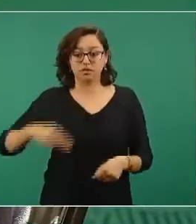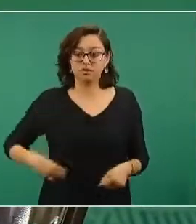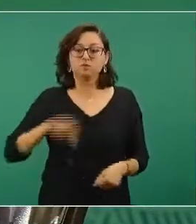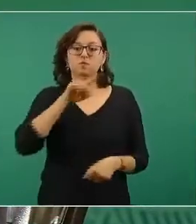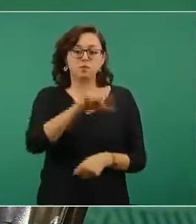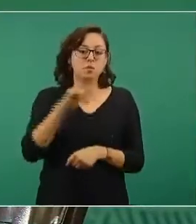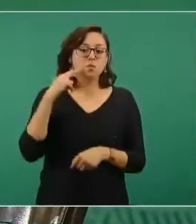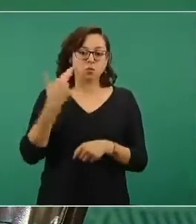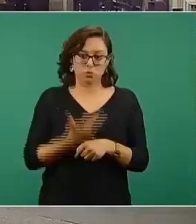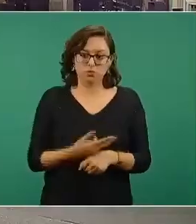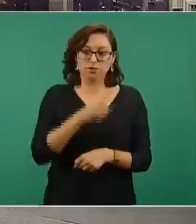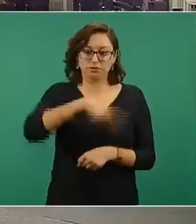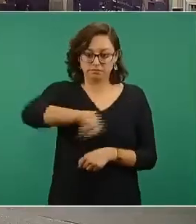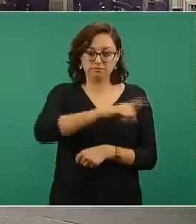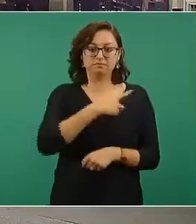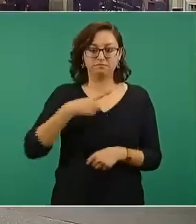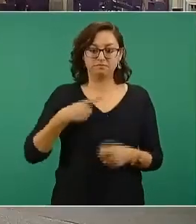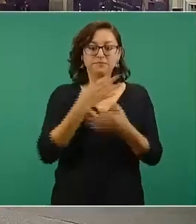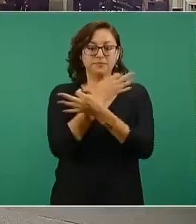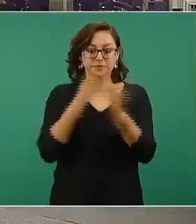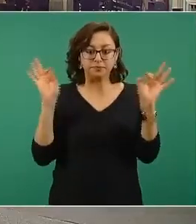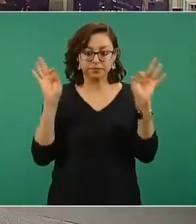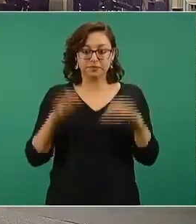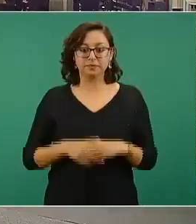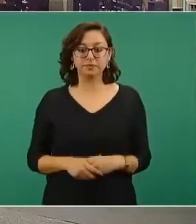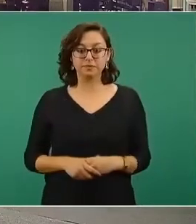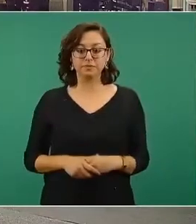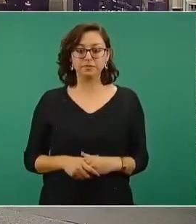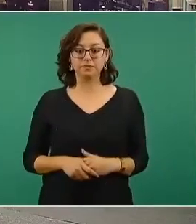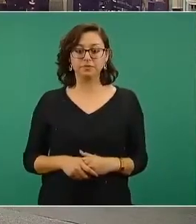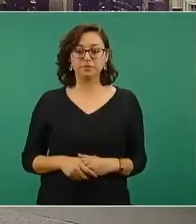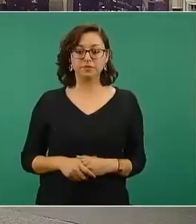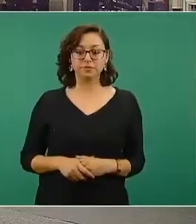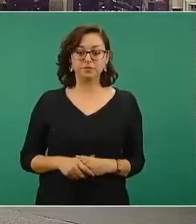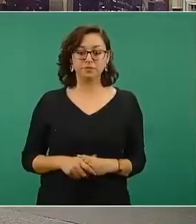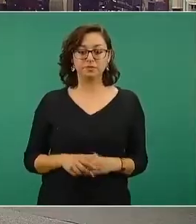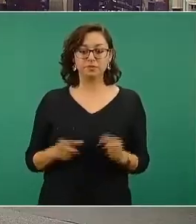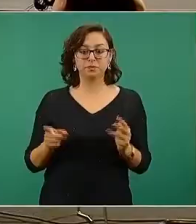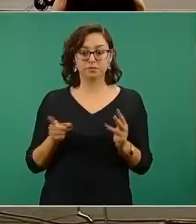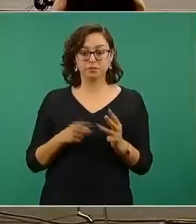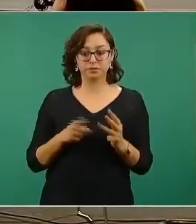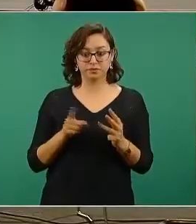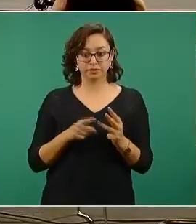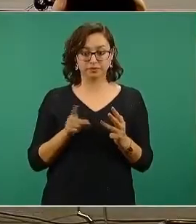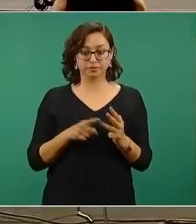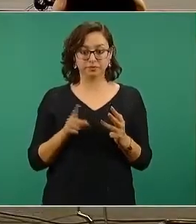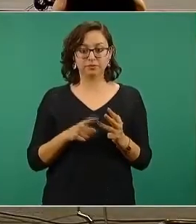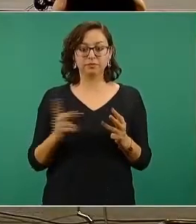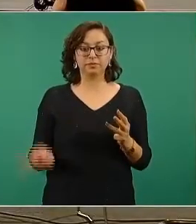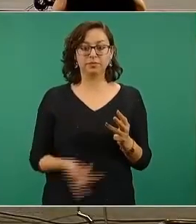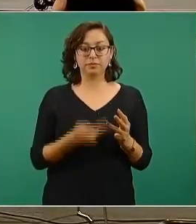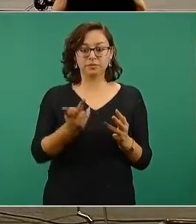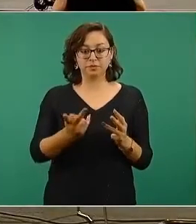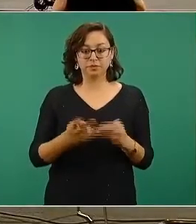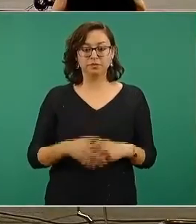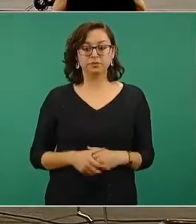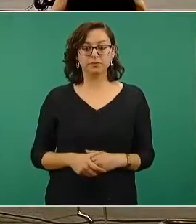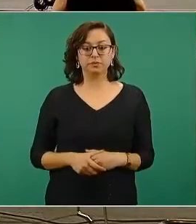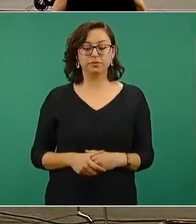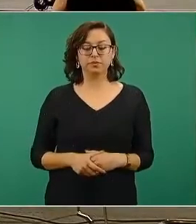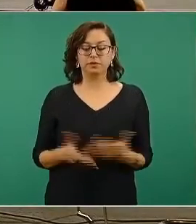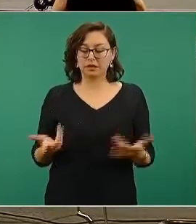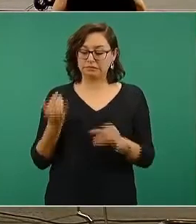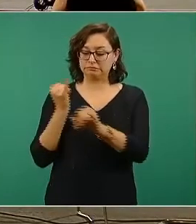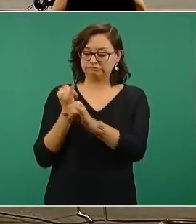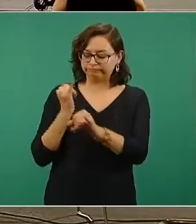corresponder a las autoridades locales. Y finalmente una tercera, que es una inquietud que se estaba manejando aquí en